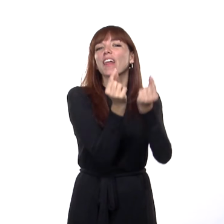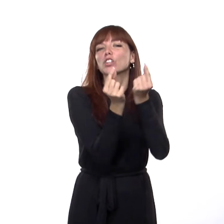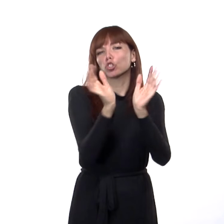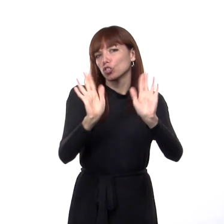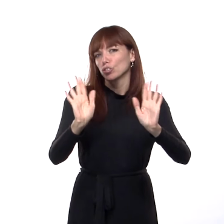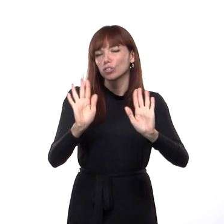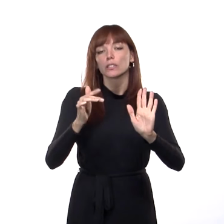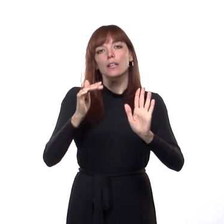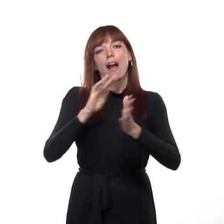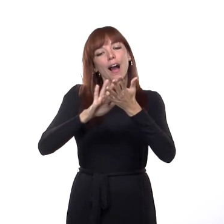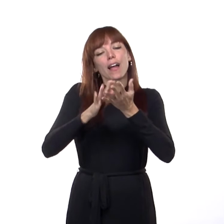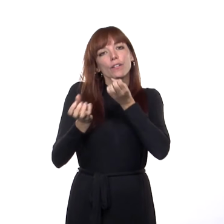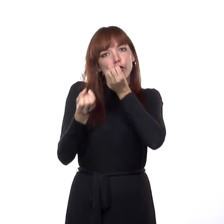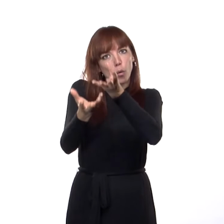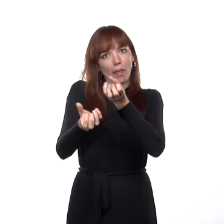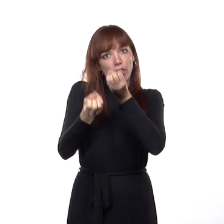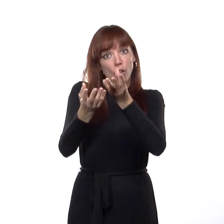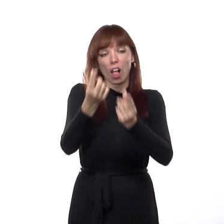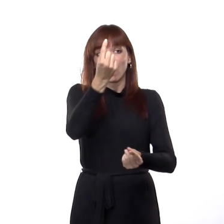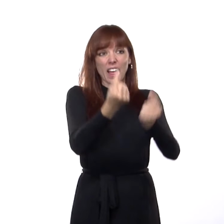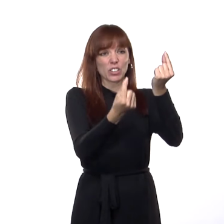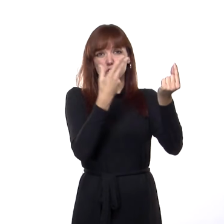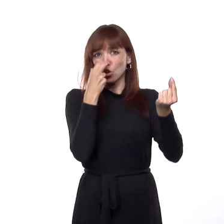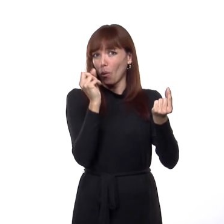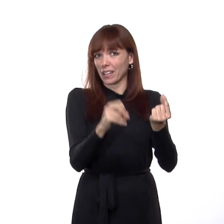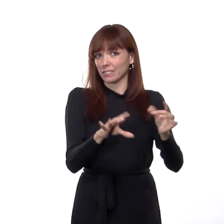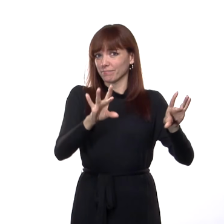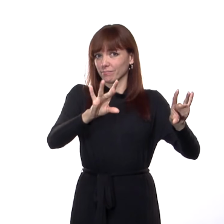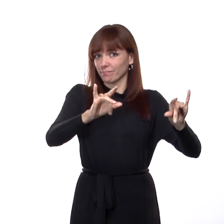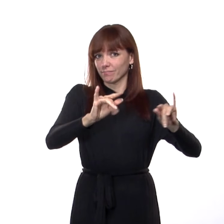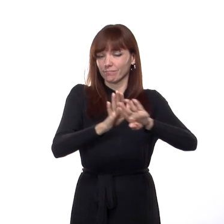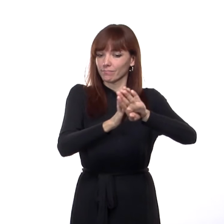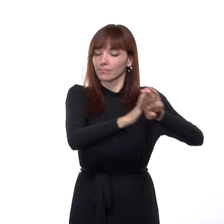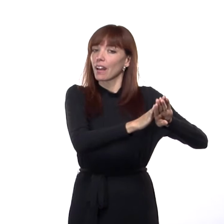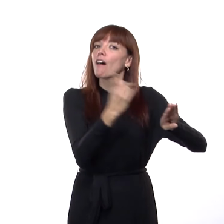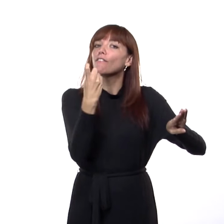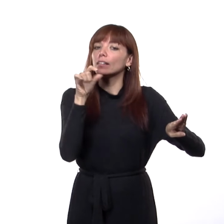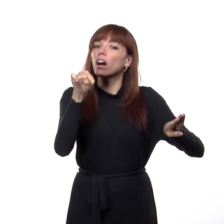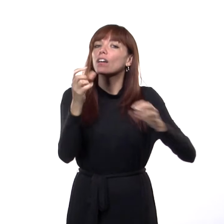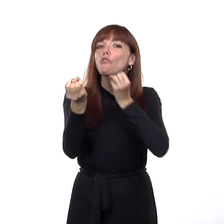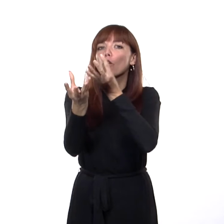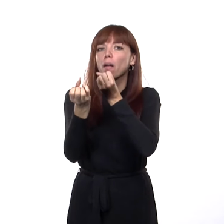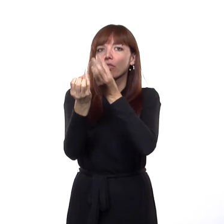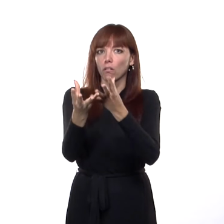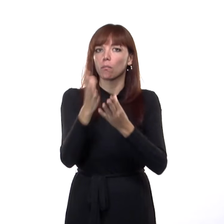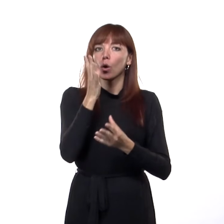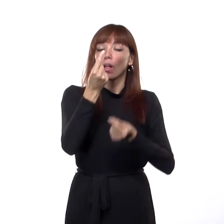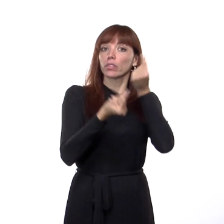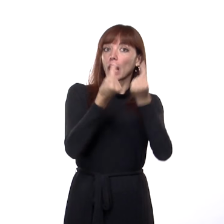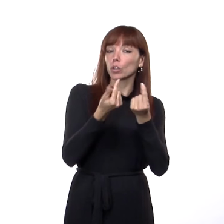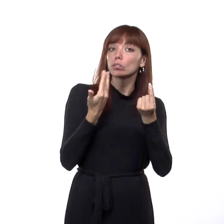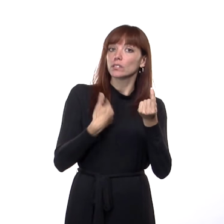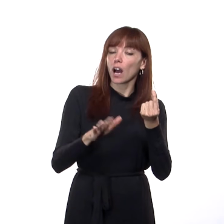digitalización son datos para mí datos no valen para nada en lo que es necesario es la información es decir esos datos con ya una